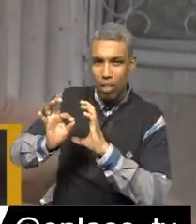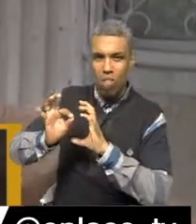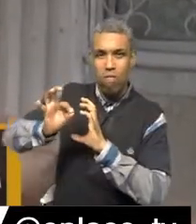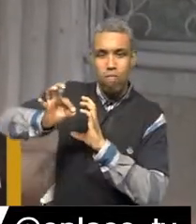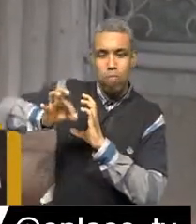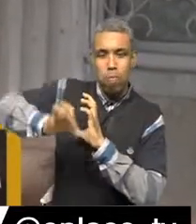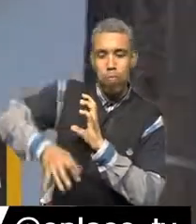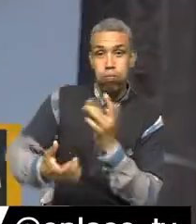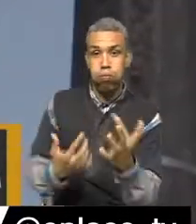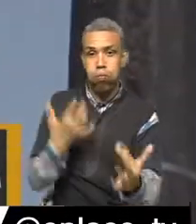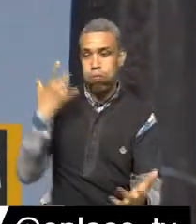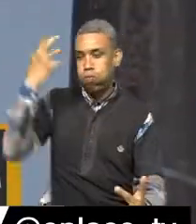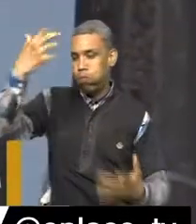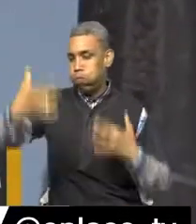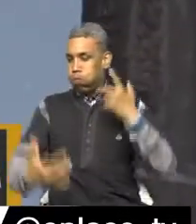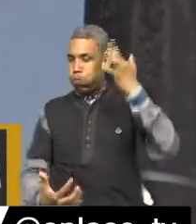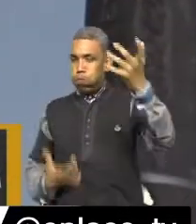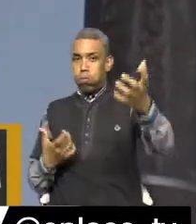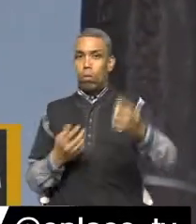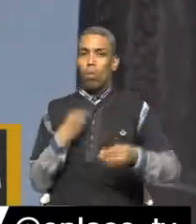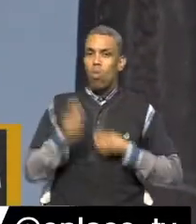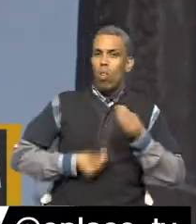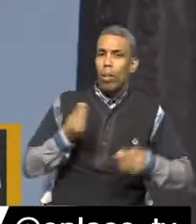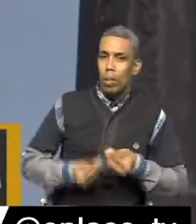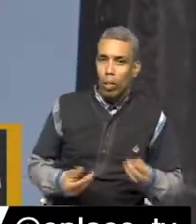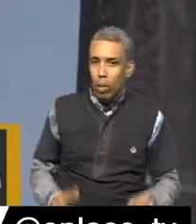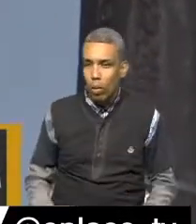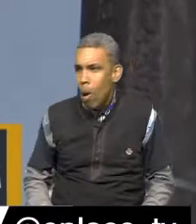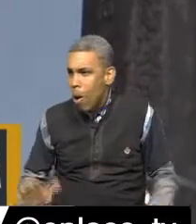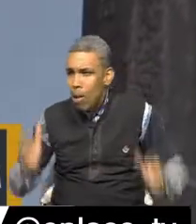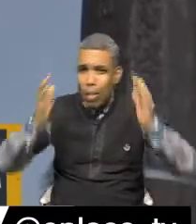y yo vine y abrí la puerta por este lado, porque todavía no había